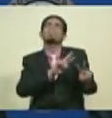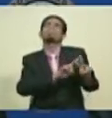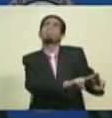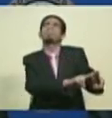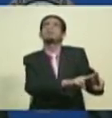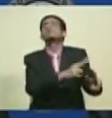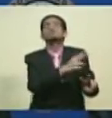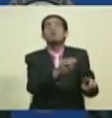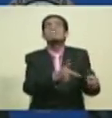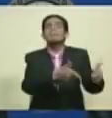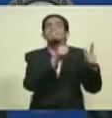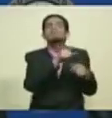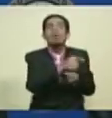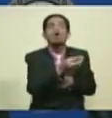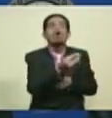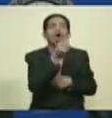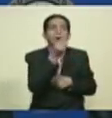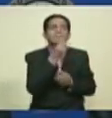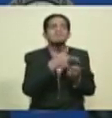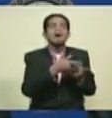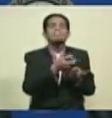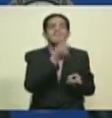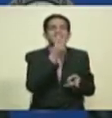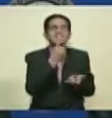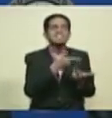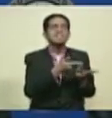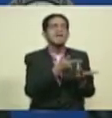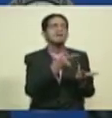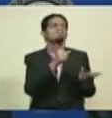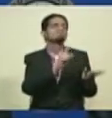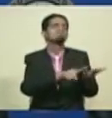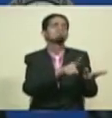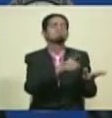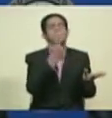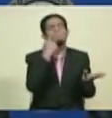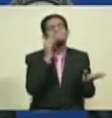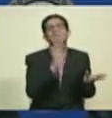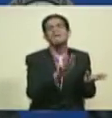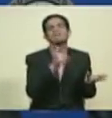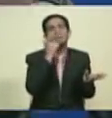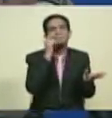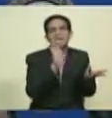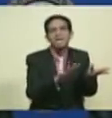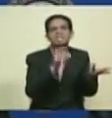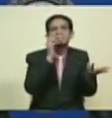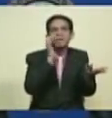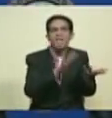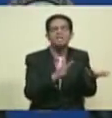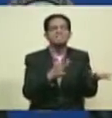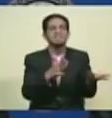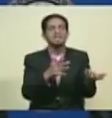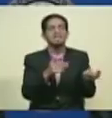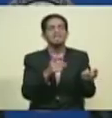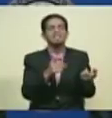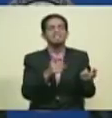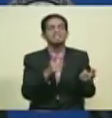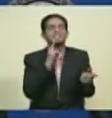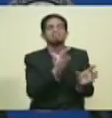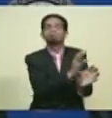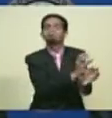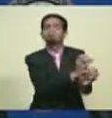medicina, no permito que te paguen por tu petróleo, te amenazo de todas las maneras posibles, todo el sistema financiero, si